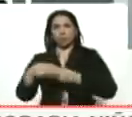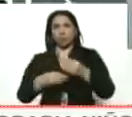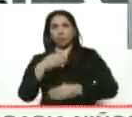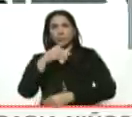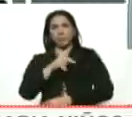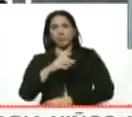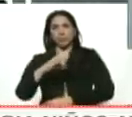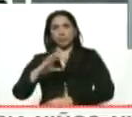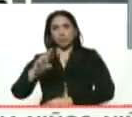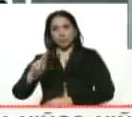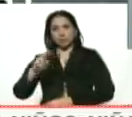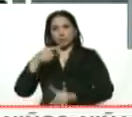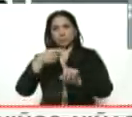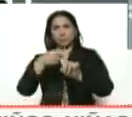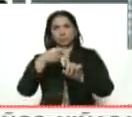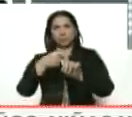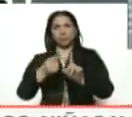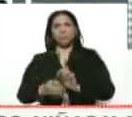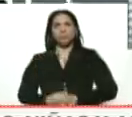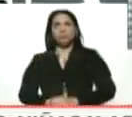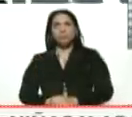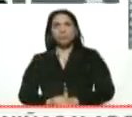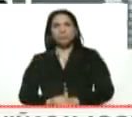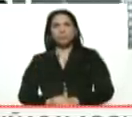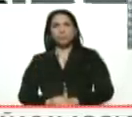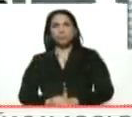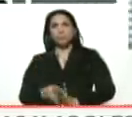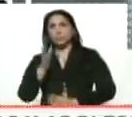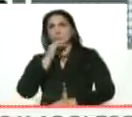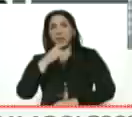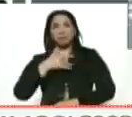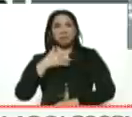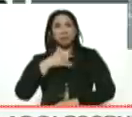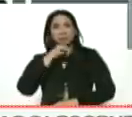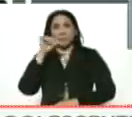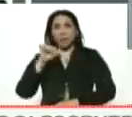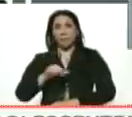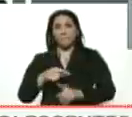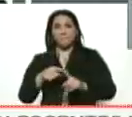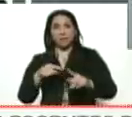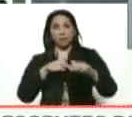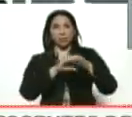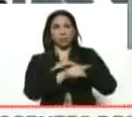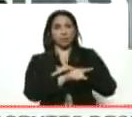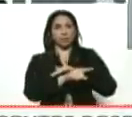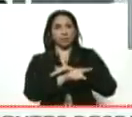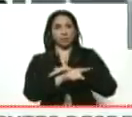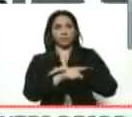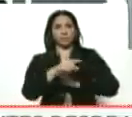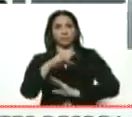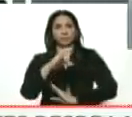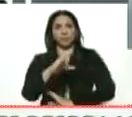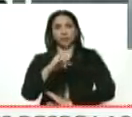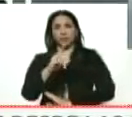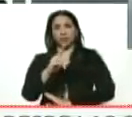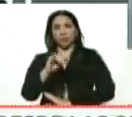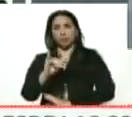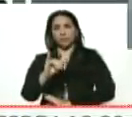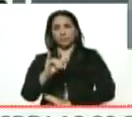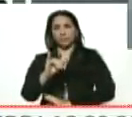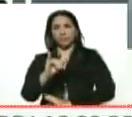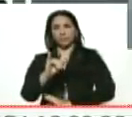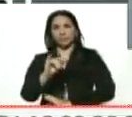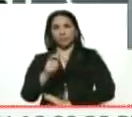PCR dando positivo. Está asintomática y está ingresada en el Centro de Diagnóstico Integral